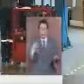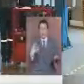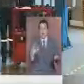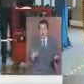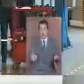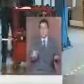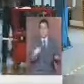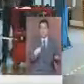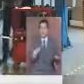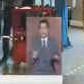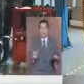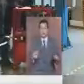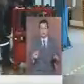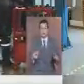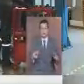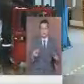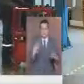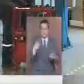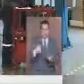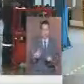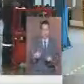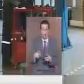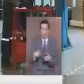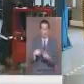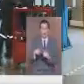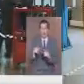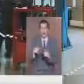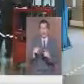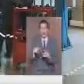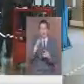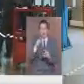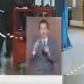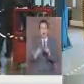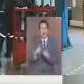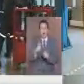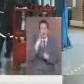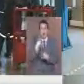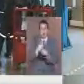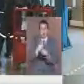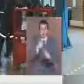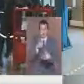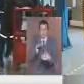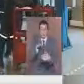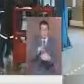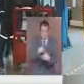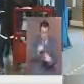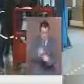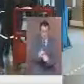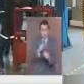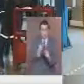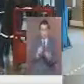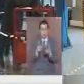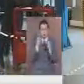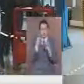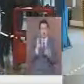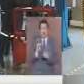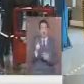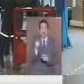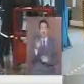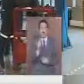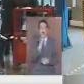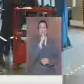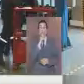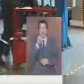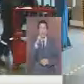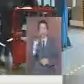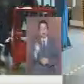campo visual en el espejo. Sistemas que me permiten que el vehículo frene en menor distancia o en su efecto que frene en forma automática